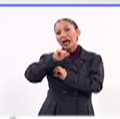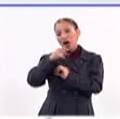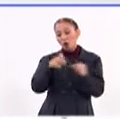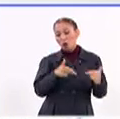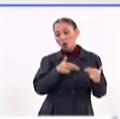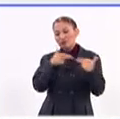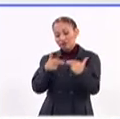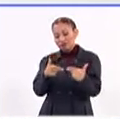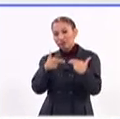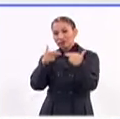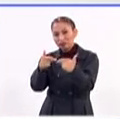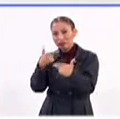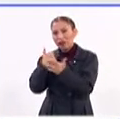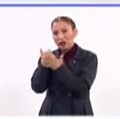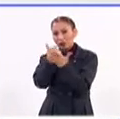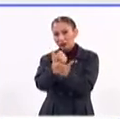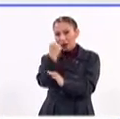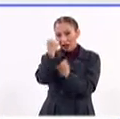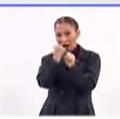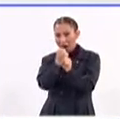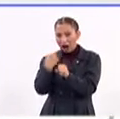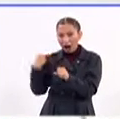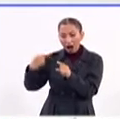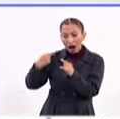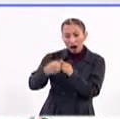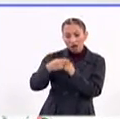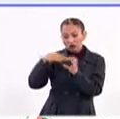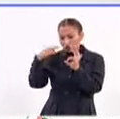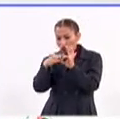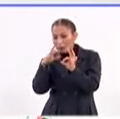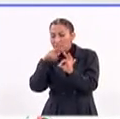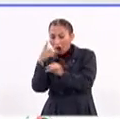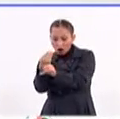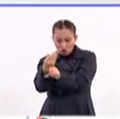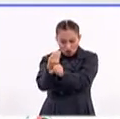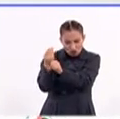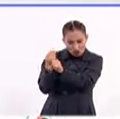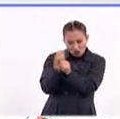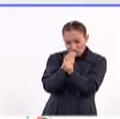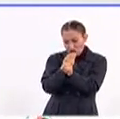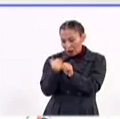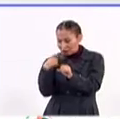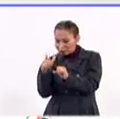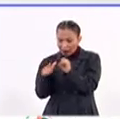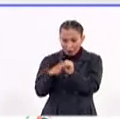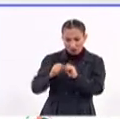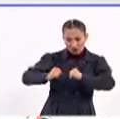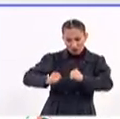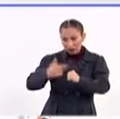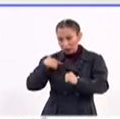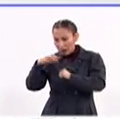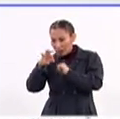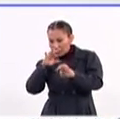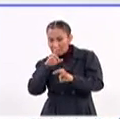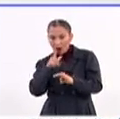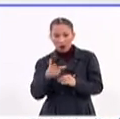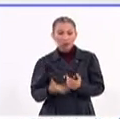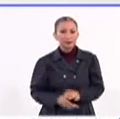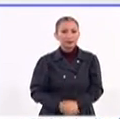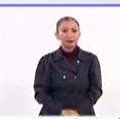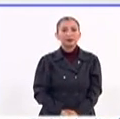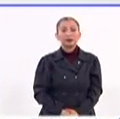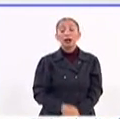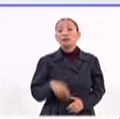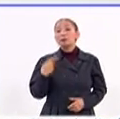ha venido a contribuir en las últimas décadas a la precisión del mejoramiento genético, a la precisión de elegir a esos mejores